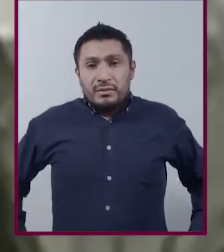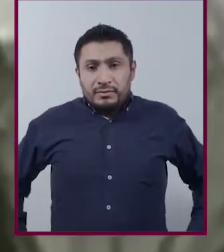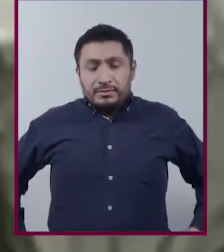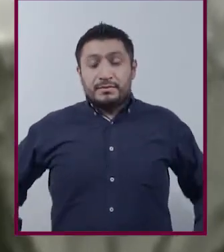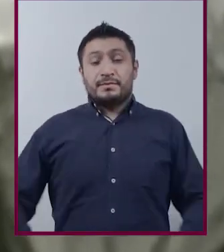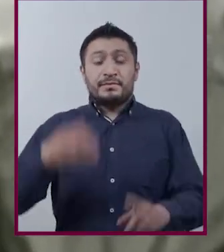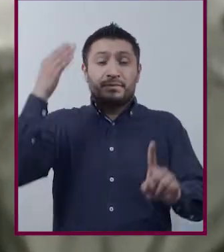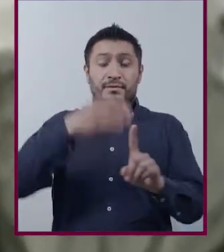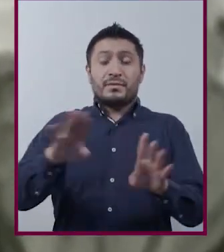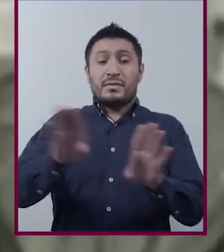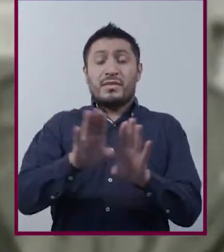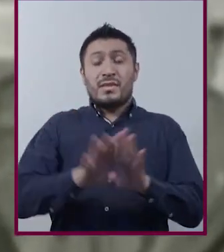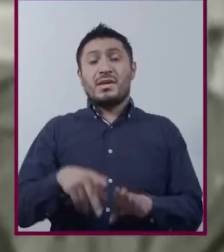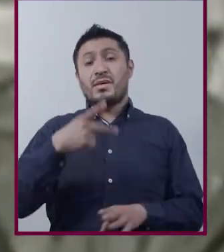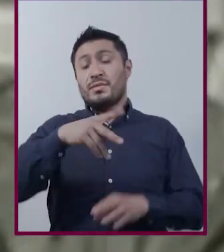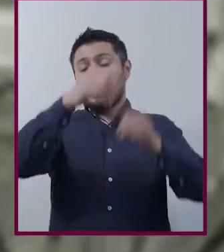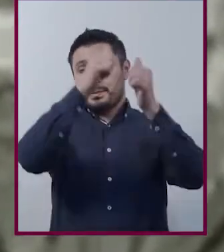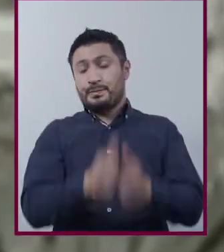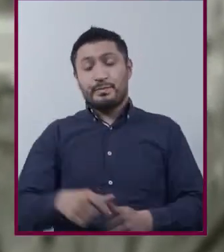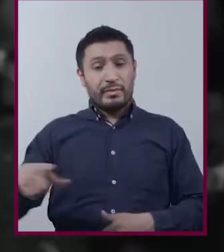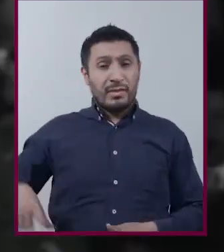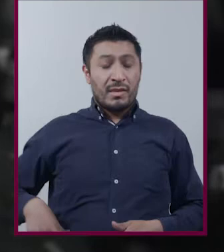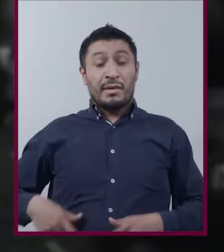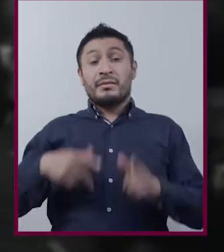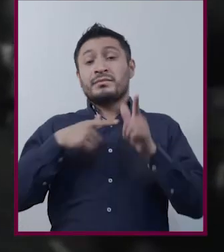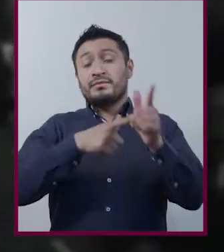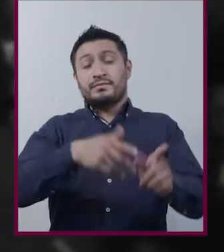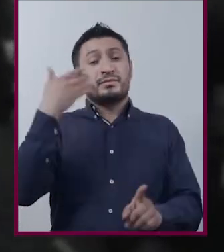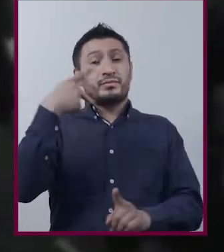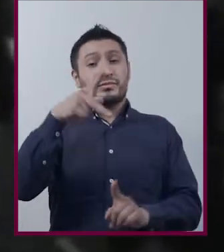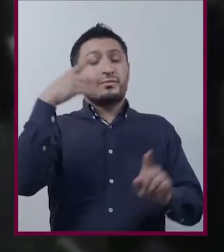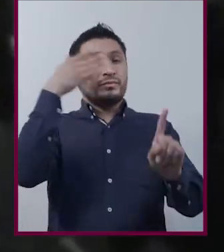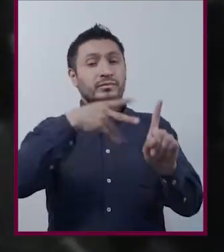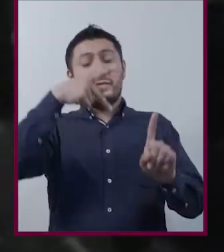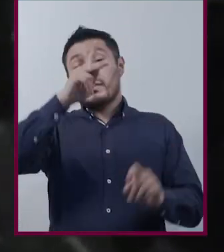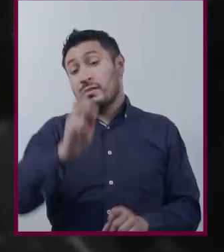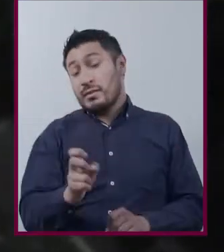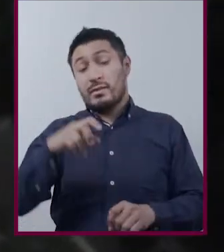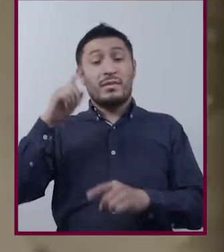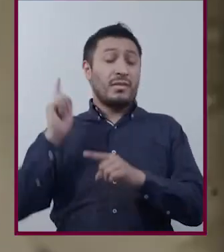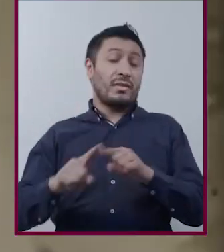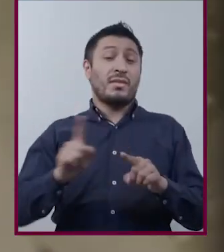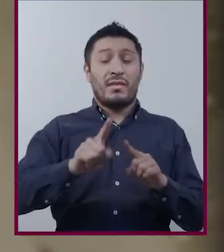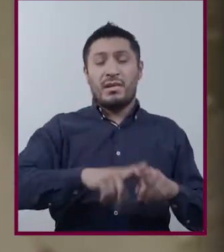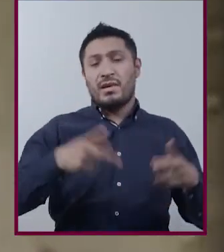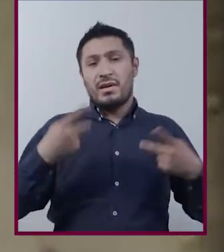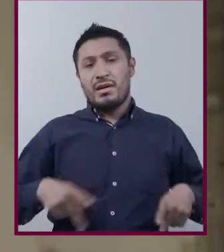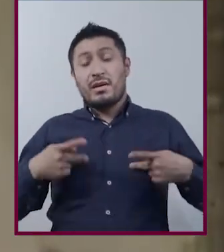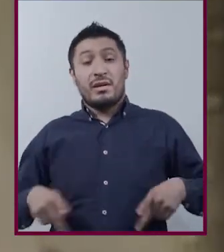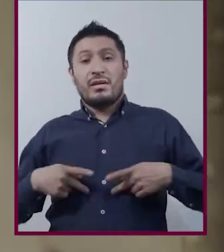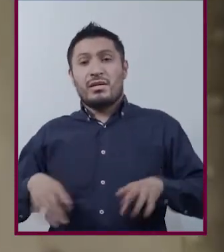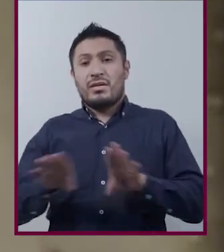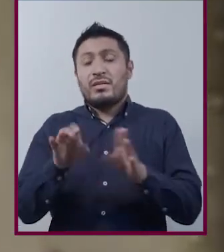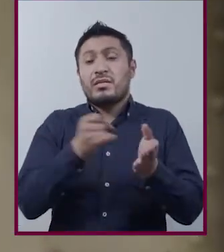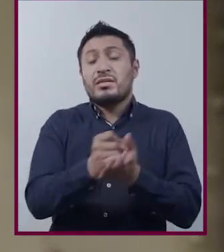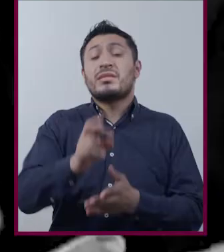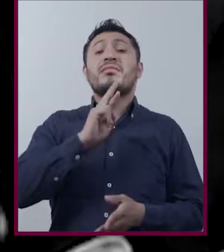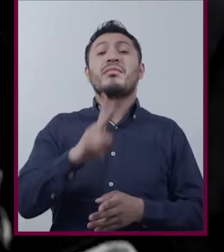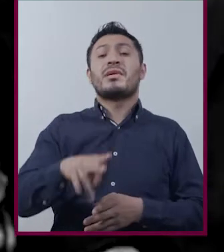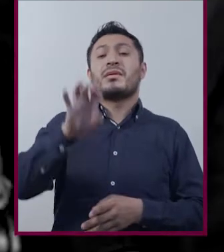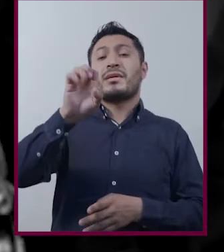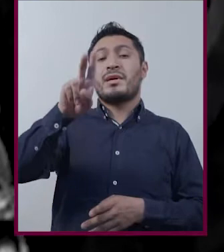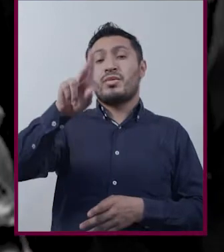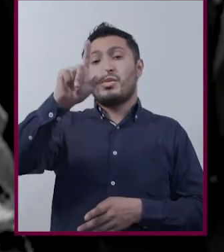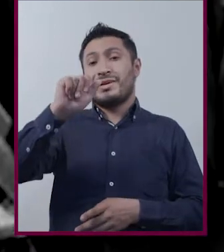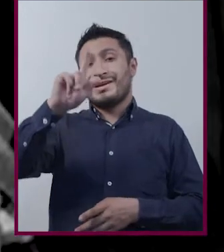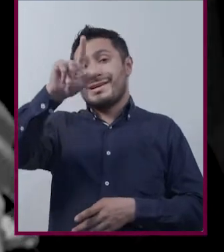buscaba formalizar su estancia en el poder. Sin embargo, entre otras cosas, los asistentes decidieron dejar a Eulalio